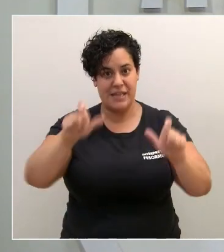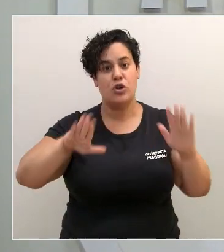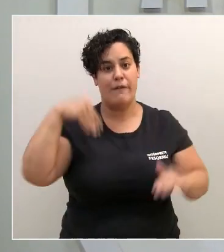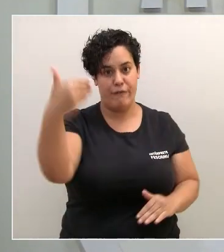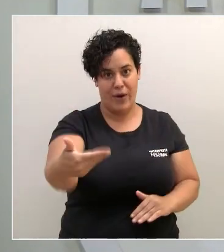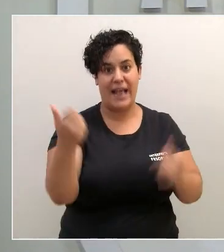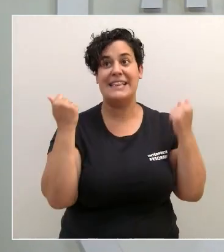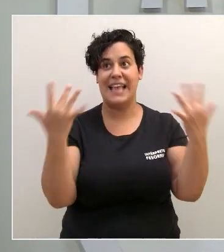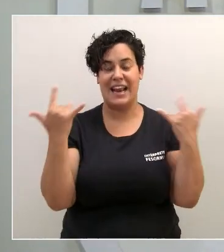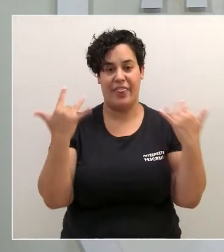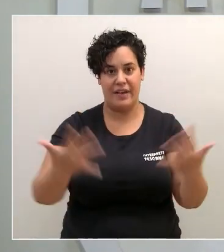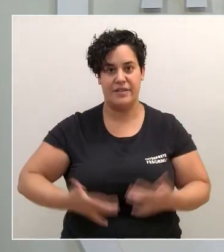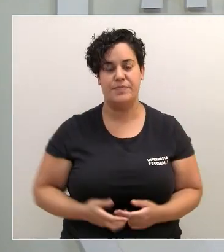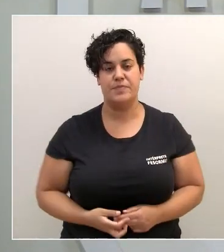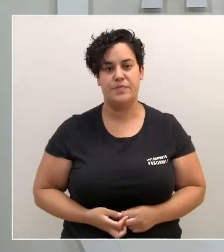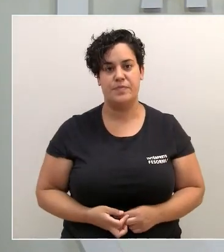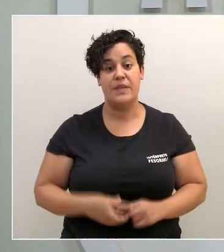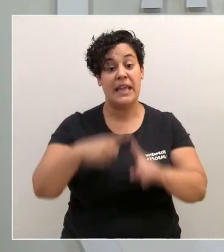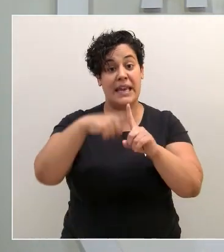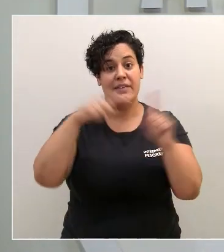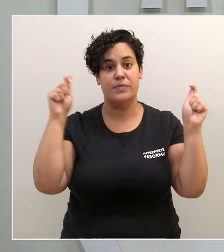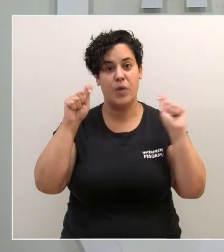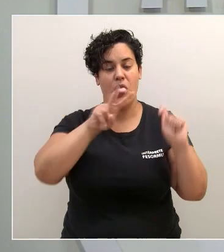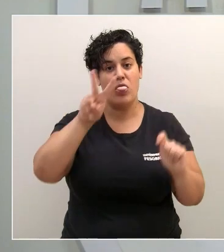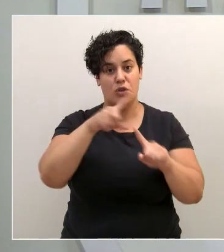el exterior. En un nivel de alerta